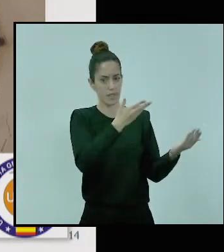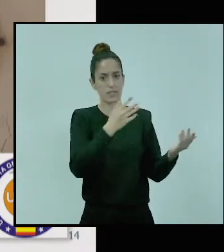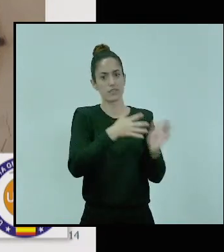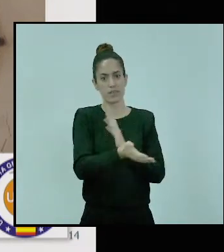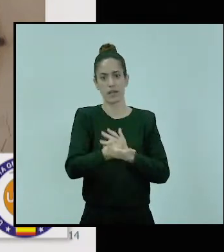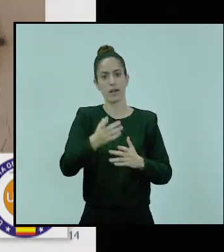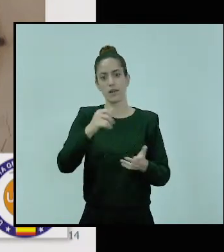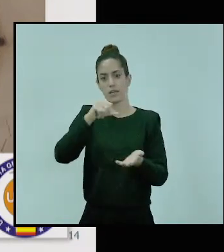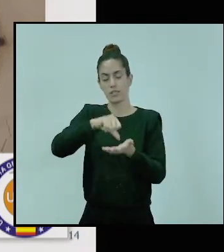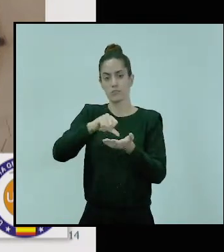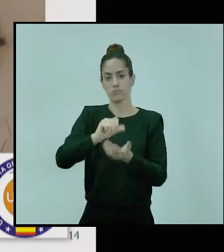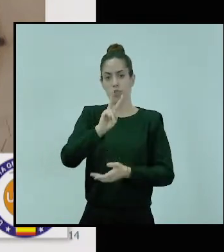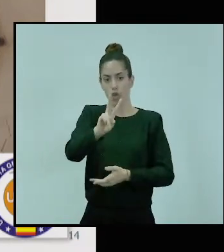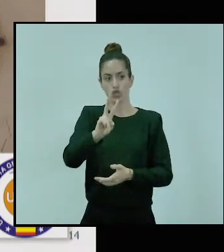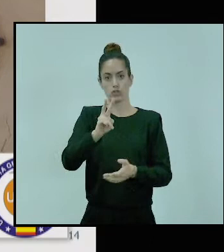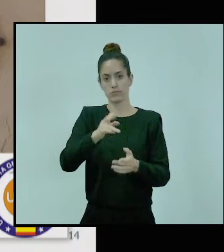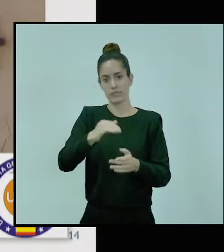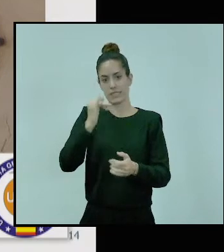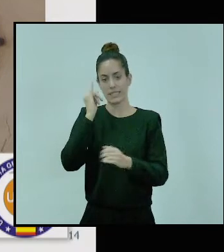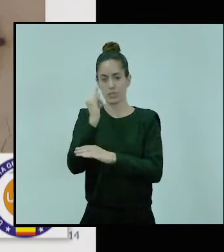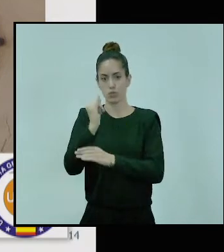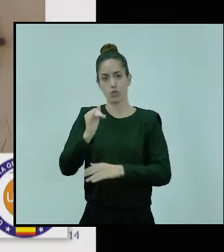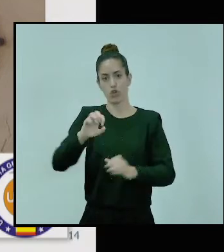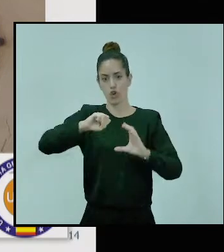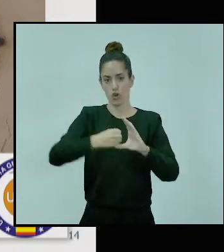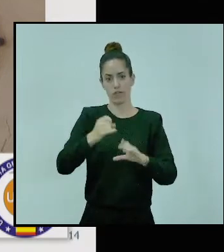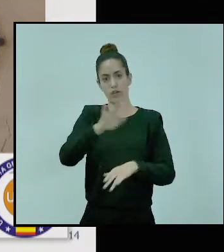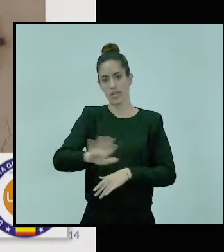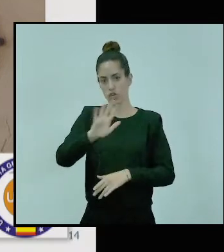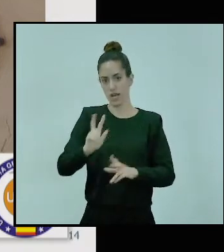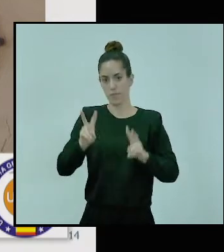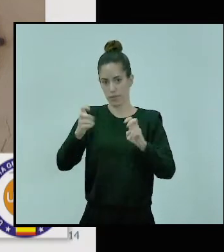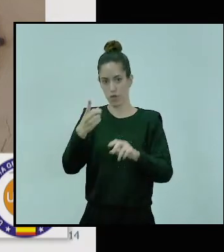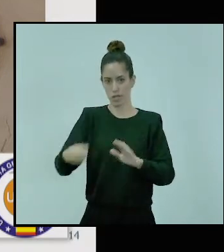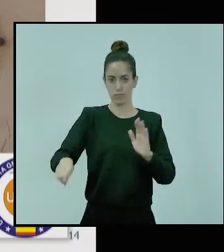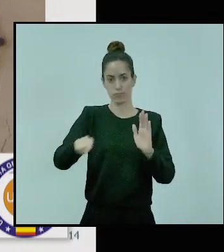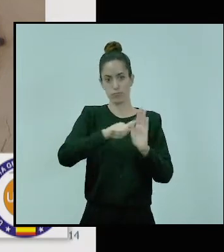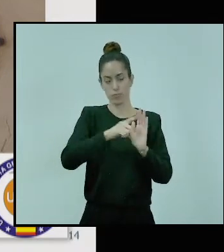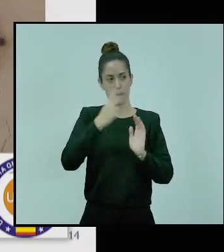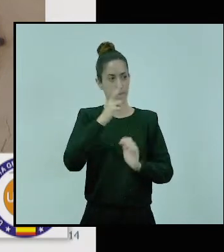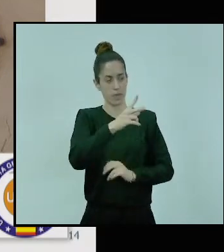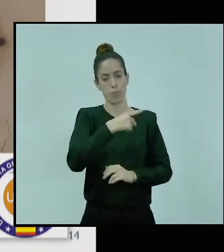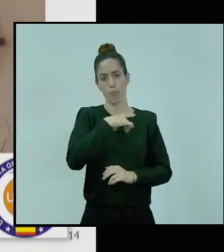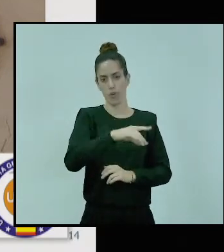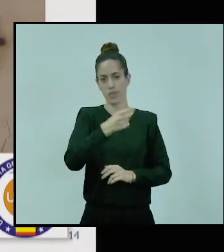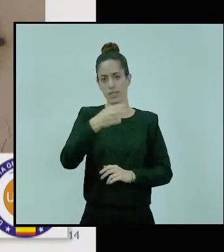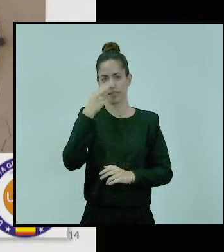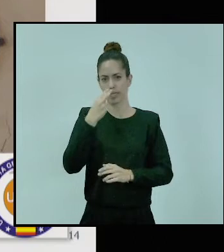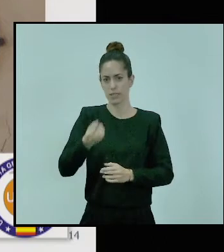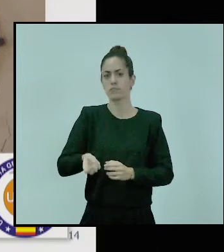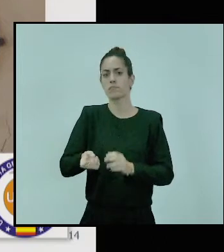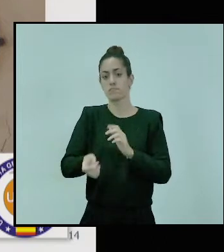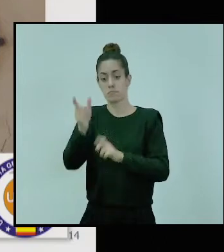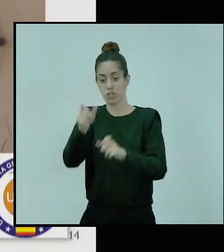punto de epicentral que marcó el Instituto Geográfico Nacional al principio. y que generó mucho interés por parte